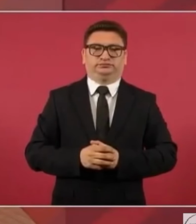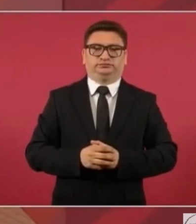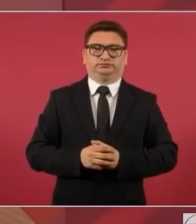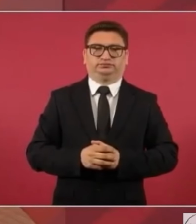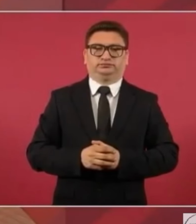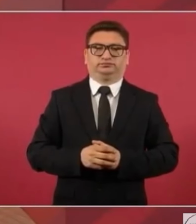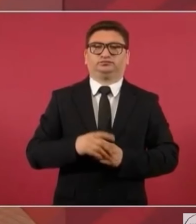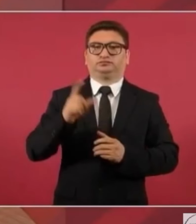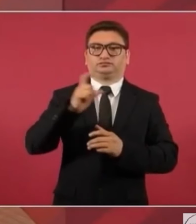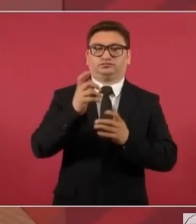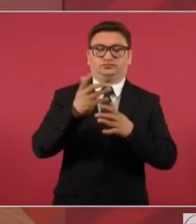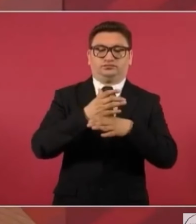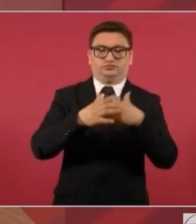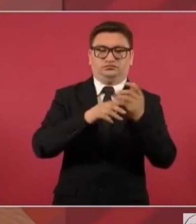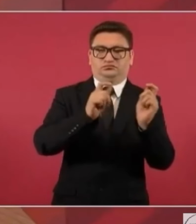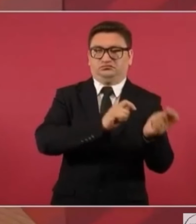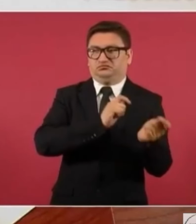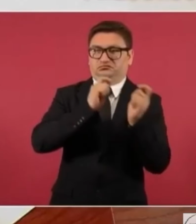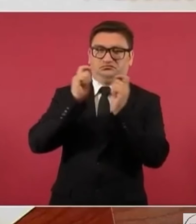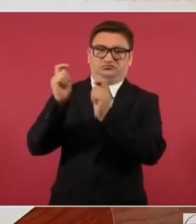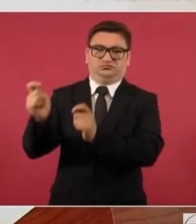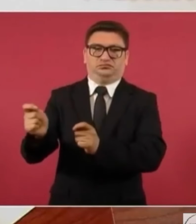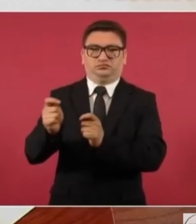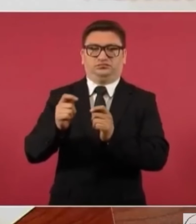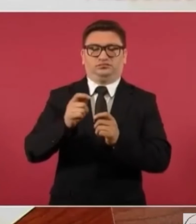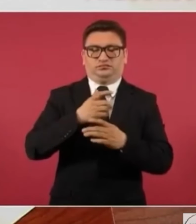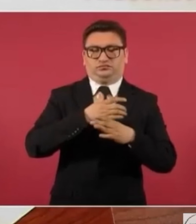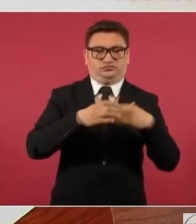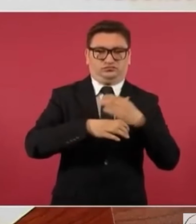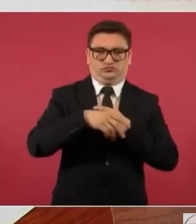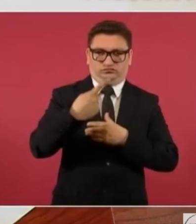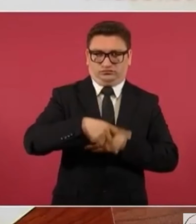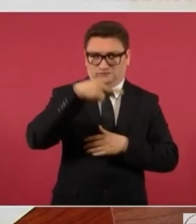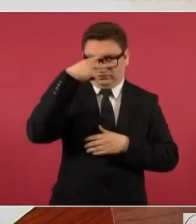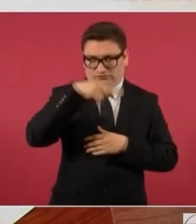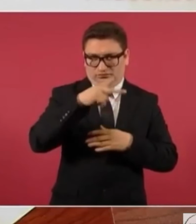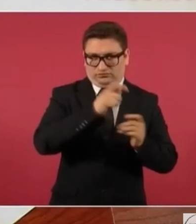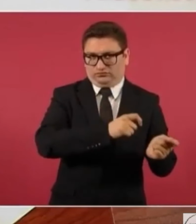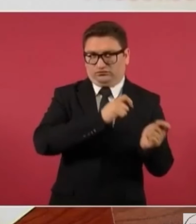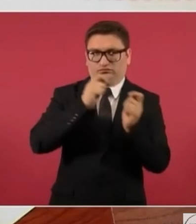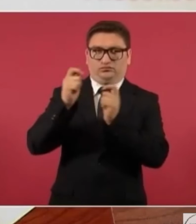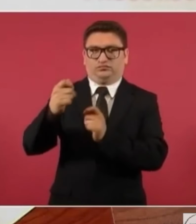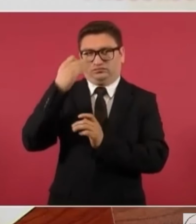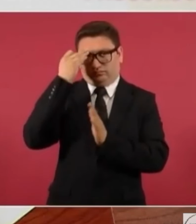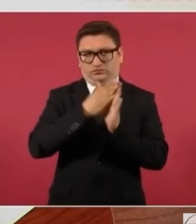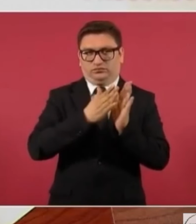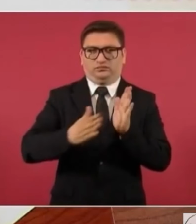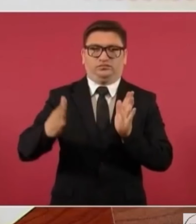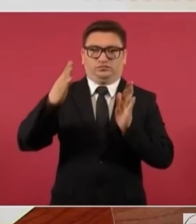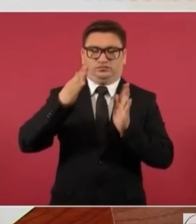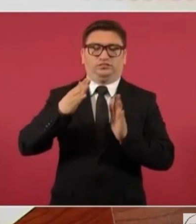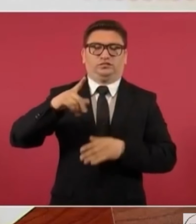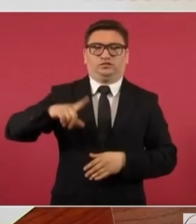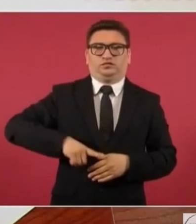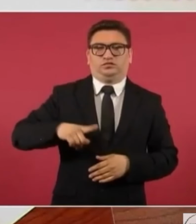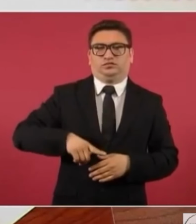traslado, la entrega de bienes de la nación durante el gobierno de Salinas,